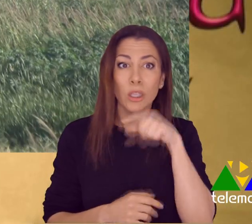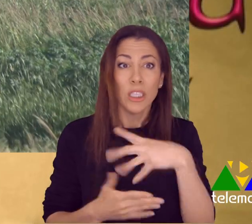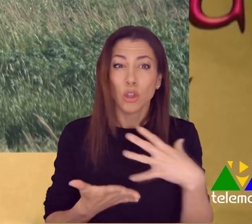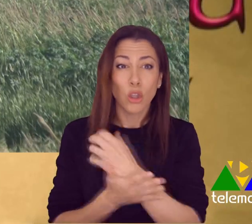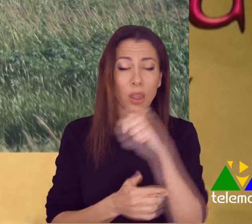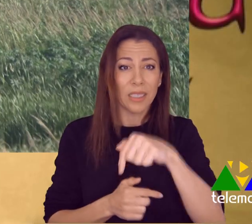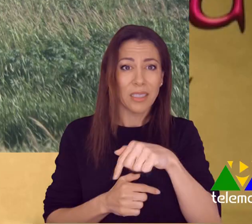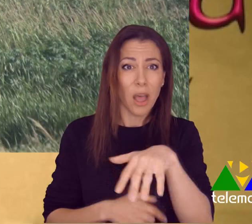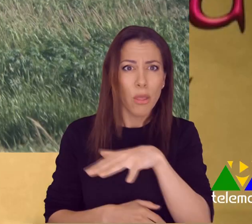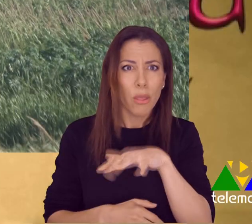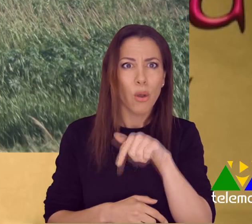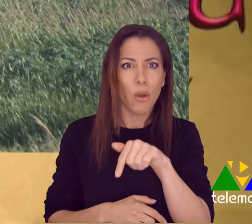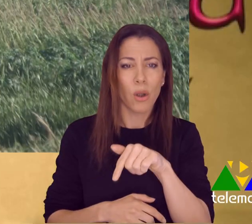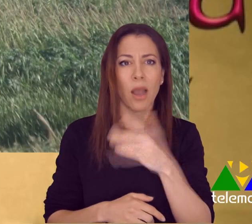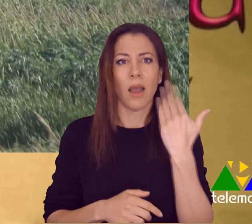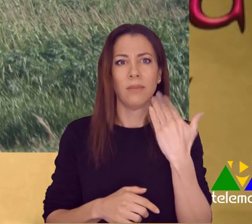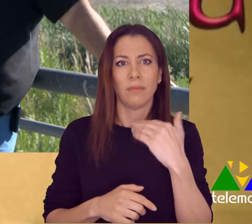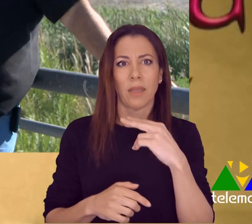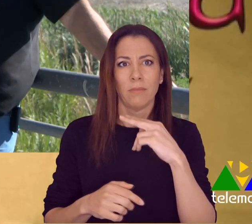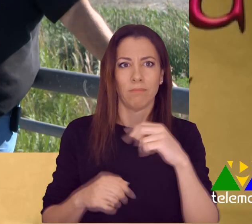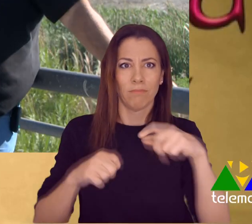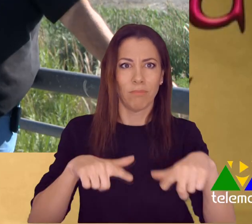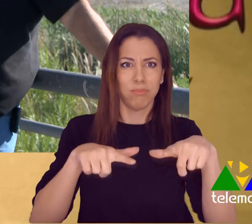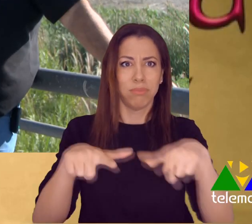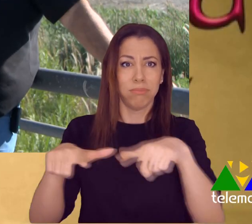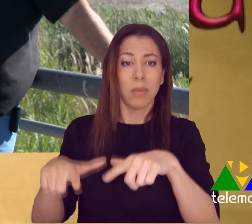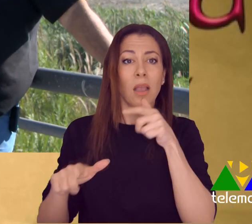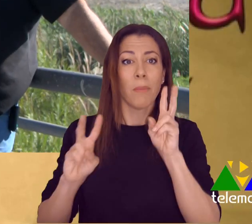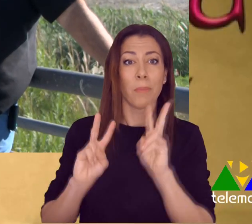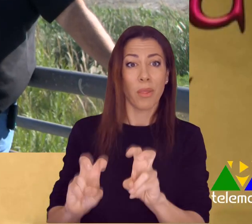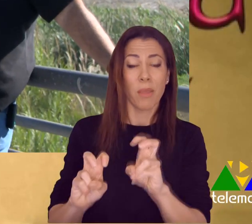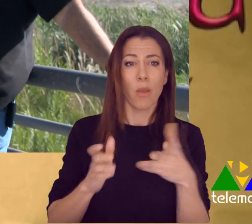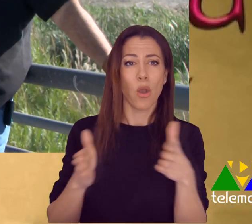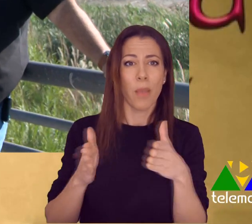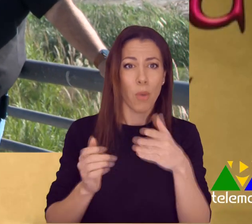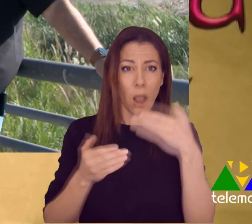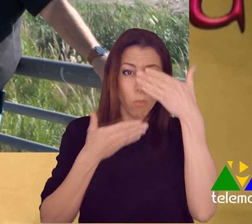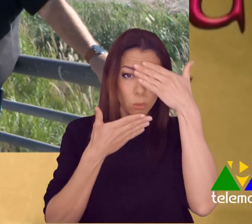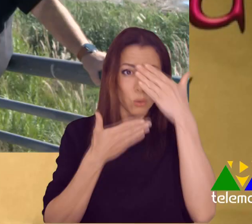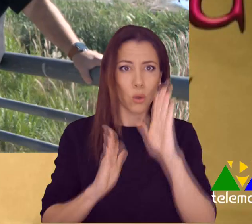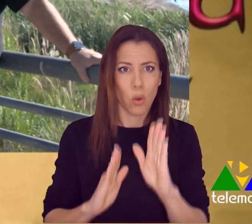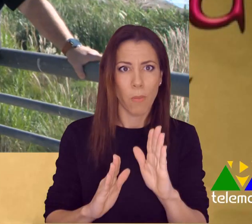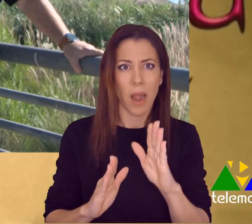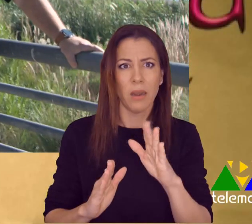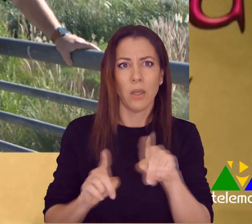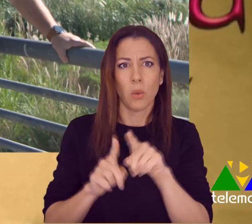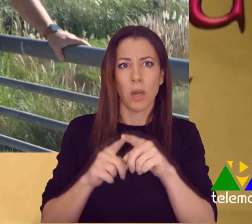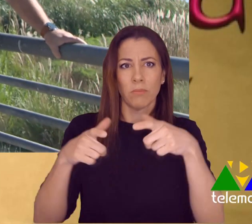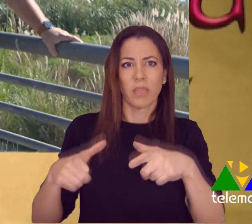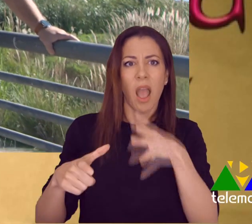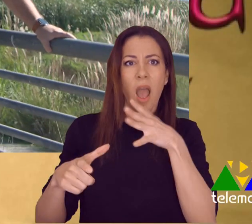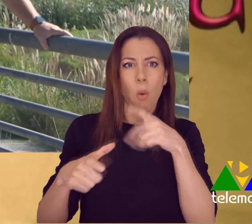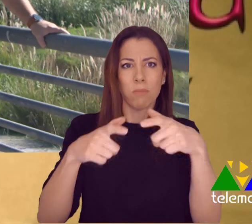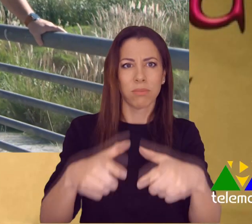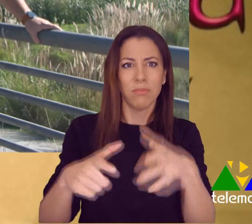esta zona serían aquellos pagos que en principio durante la época musulmana fueron charcas, fueron pantanos,